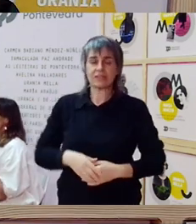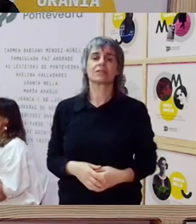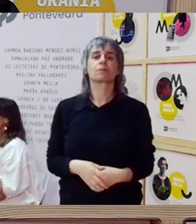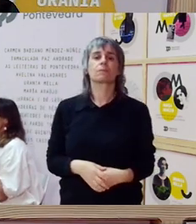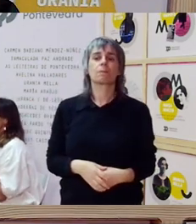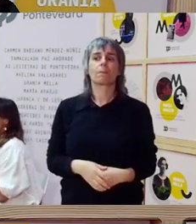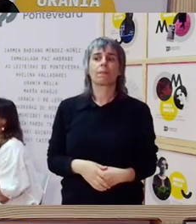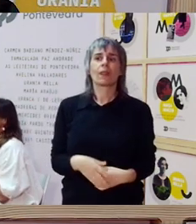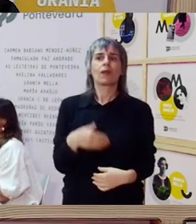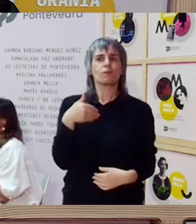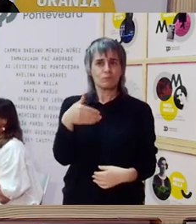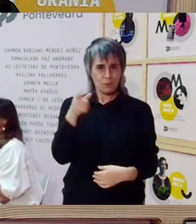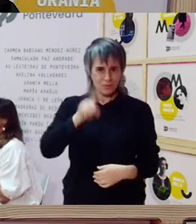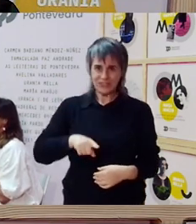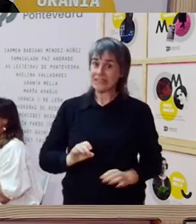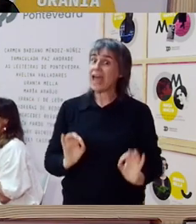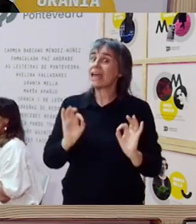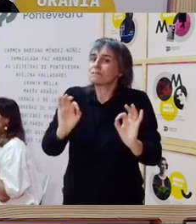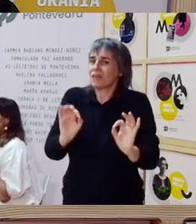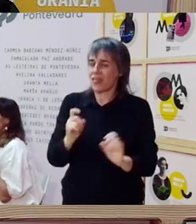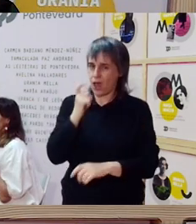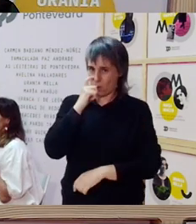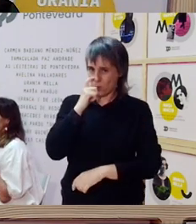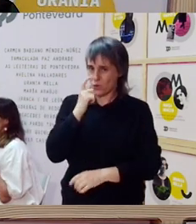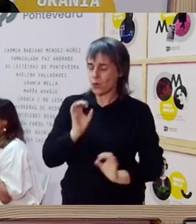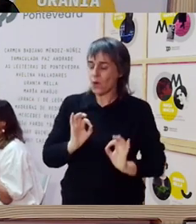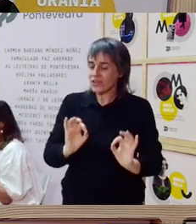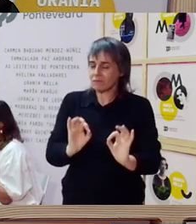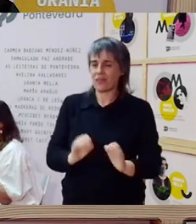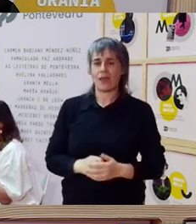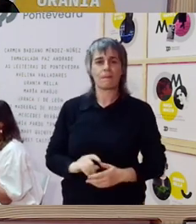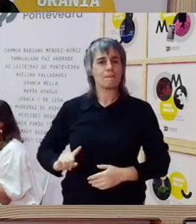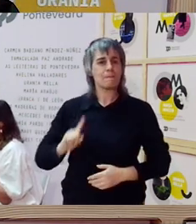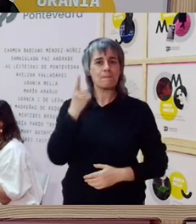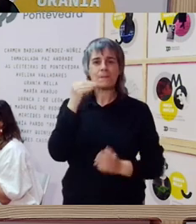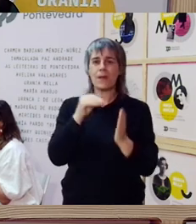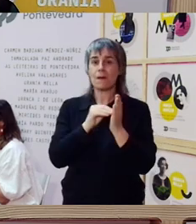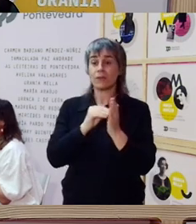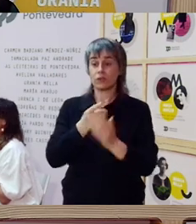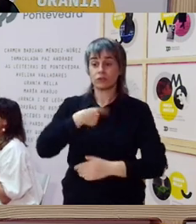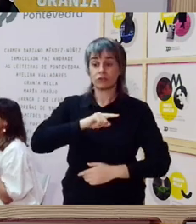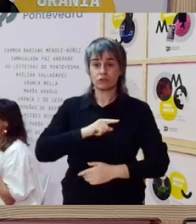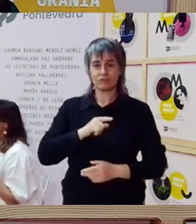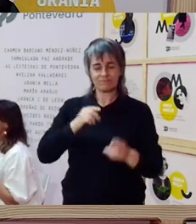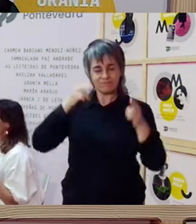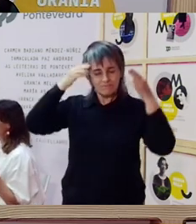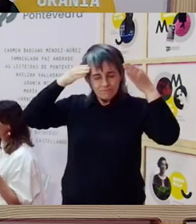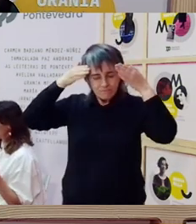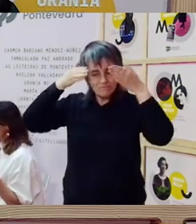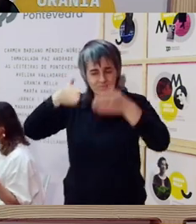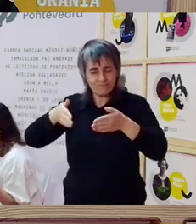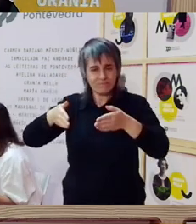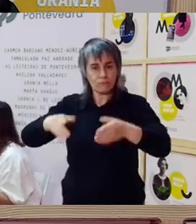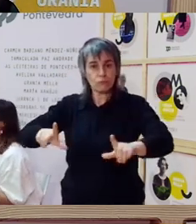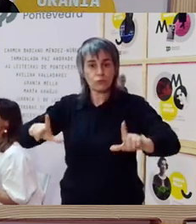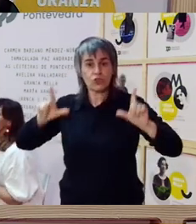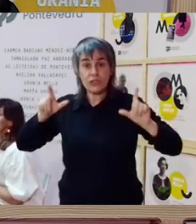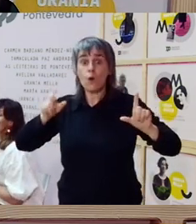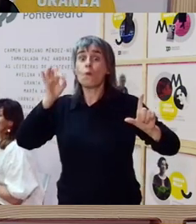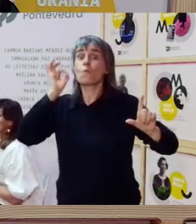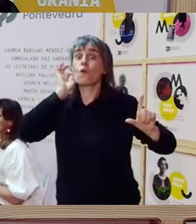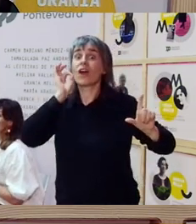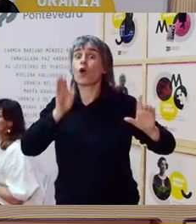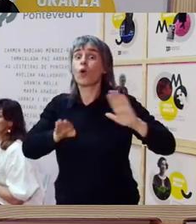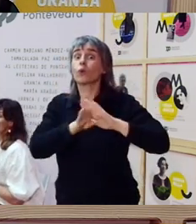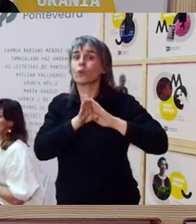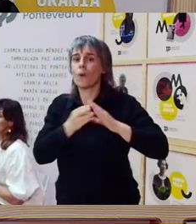un mes moi especial, o mes de xuño, e a primeira vez que llevamos dedicar un capítulo a unha muller que aínda está viva e